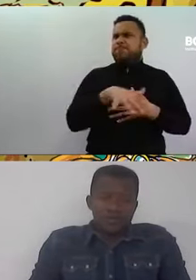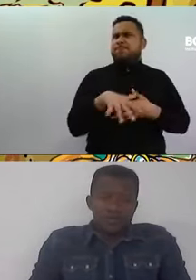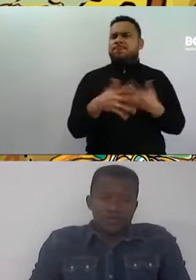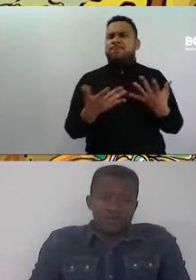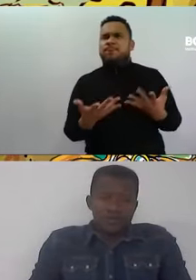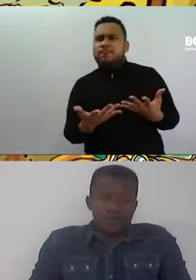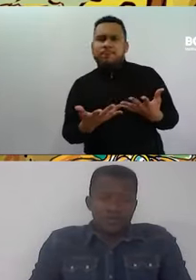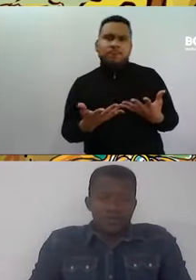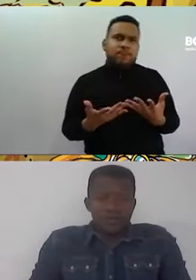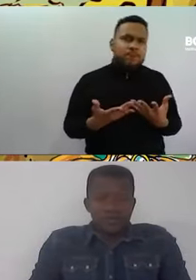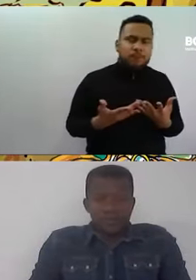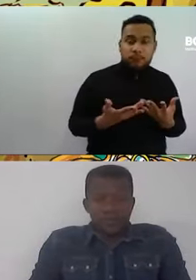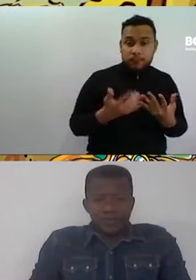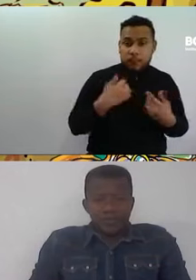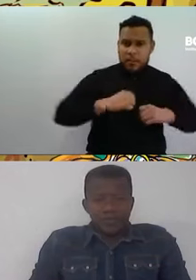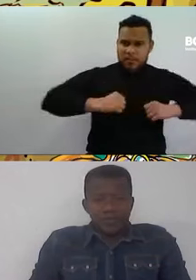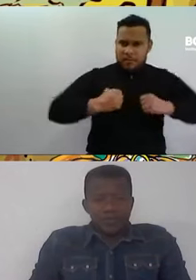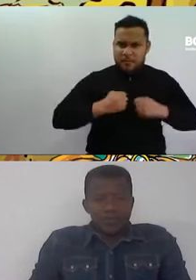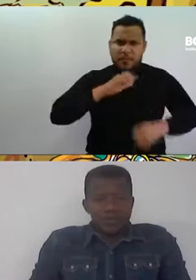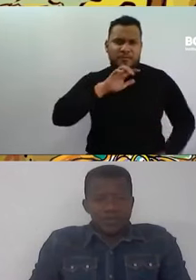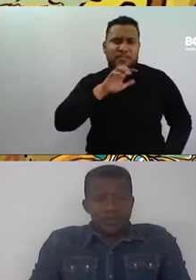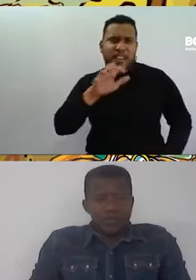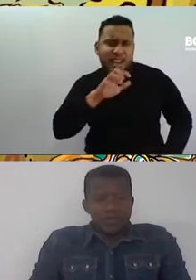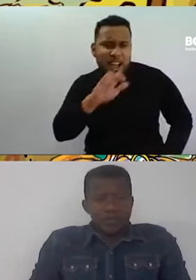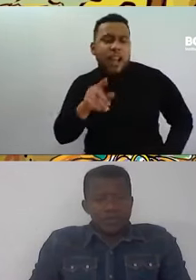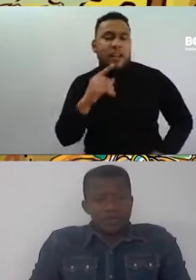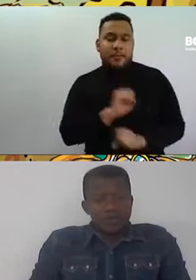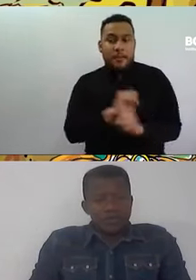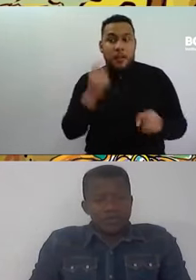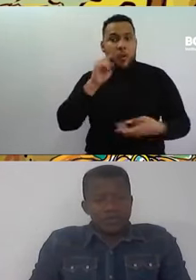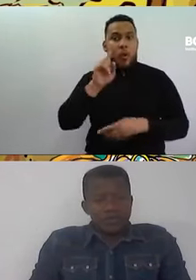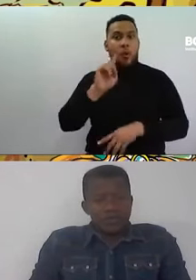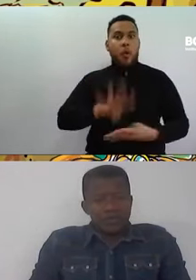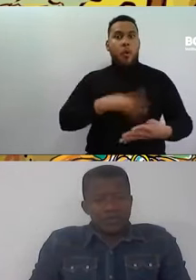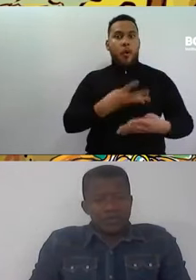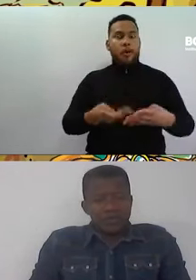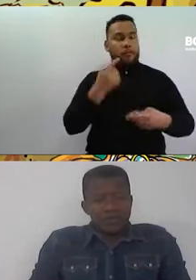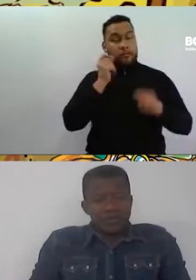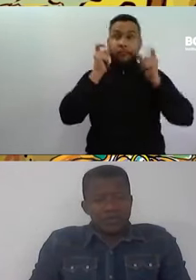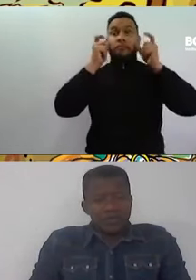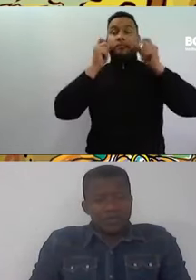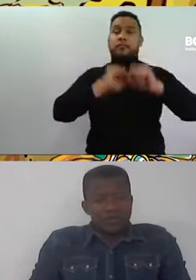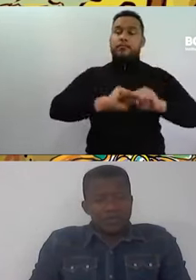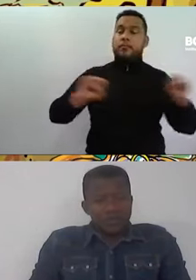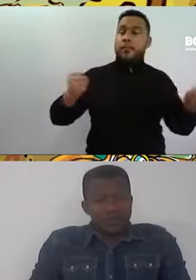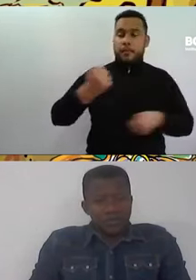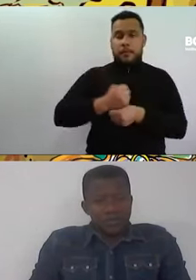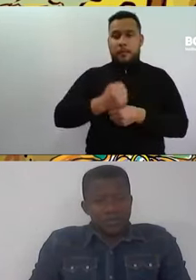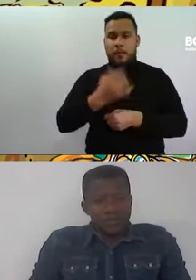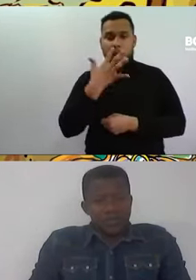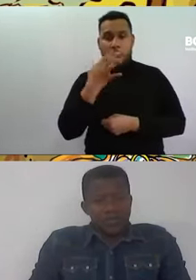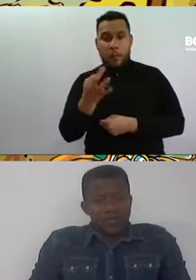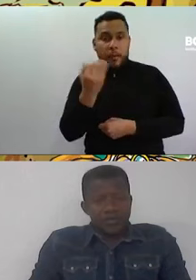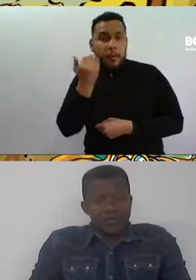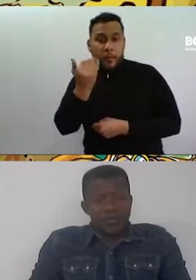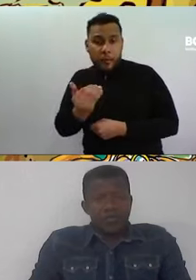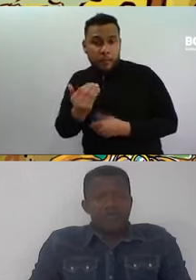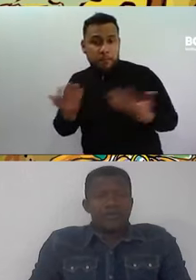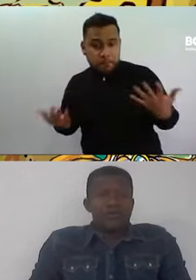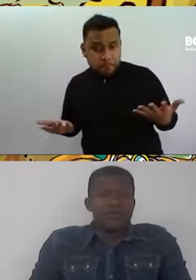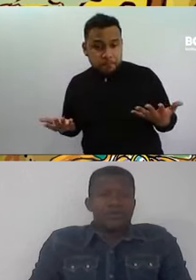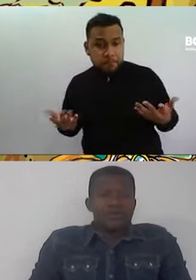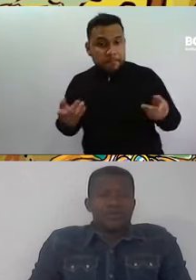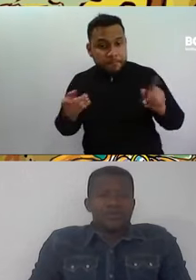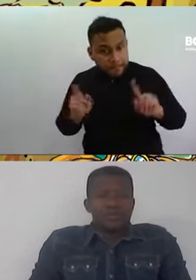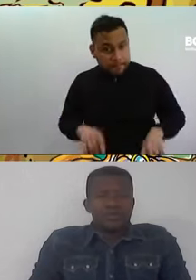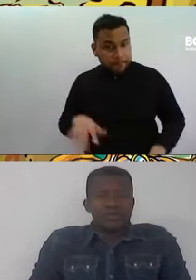va a darte el horario en que vas a salir, el horario en que el hombre va a trabajar y la mujer. Hoy día estamos gozando de lo que